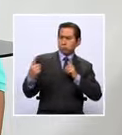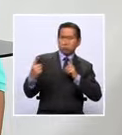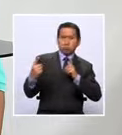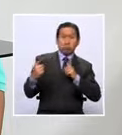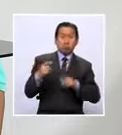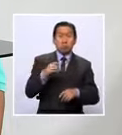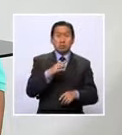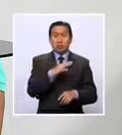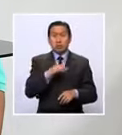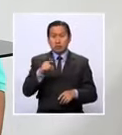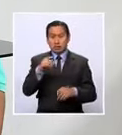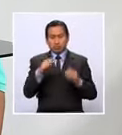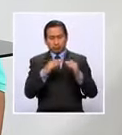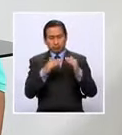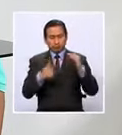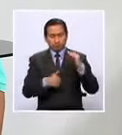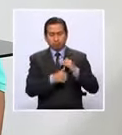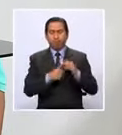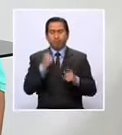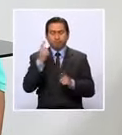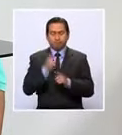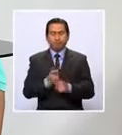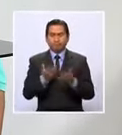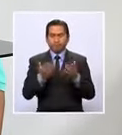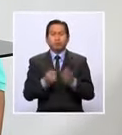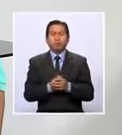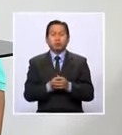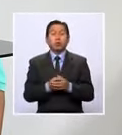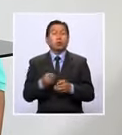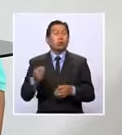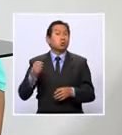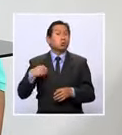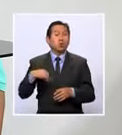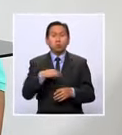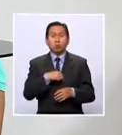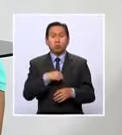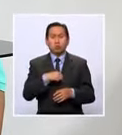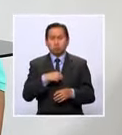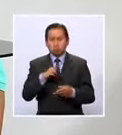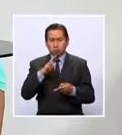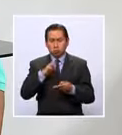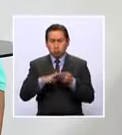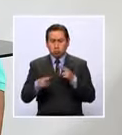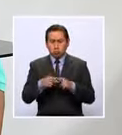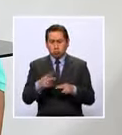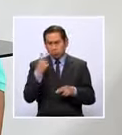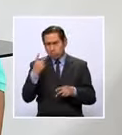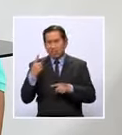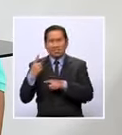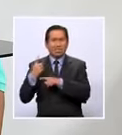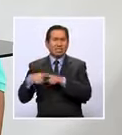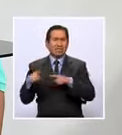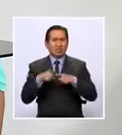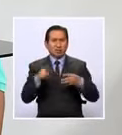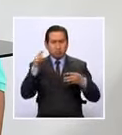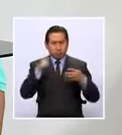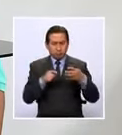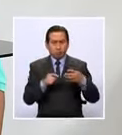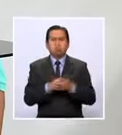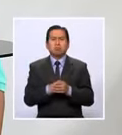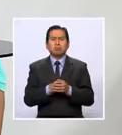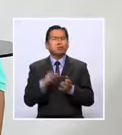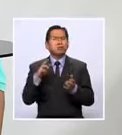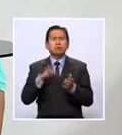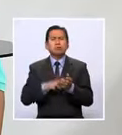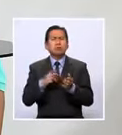y la cuarentena hemos realizado proyecciones según diferentes escenarios que tienen